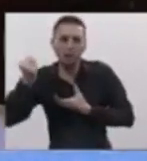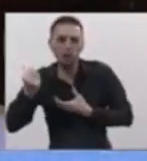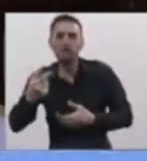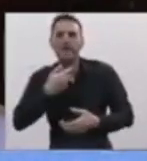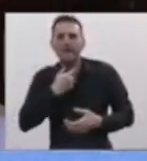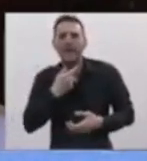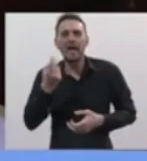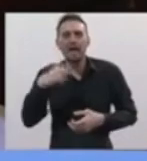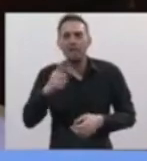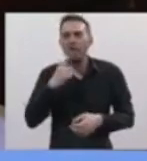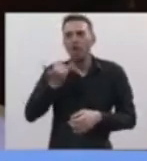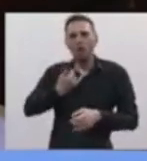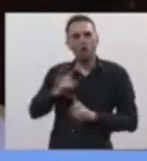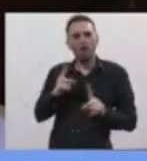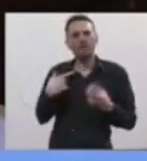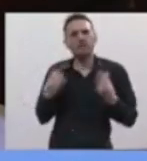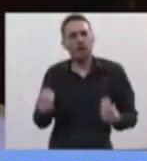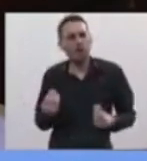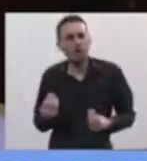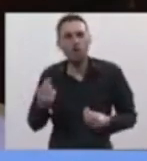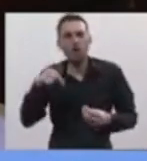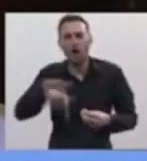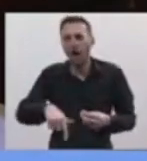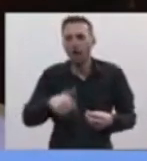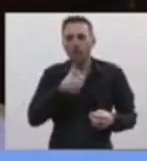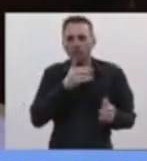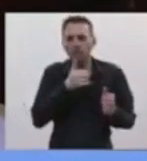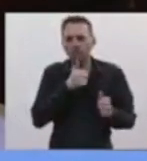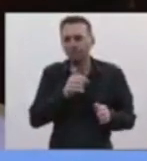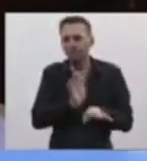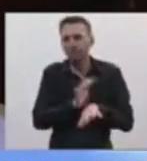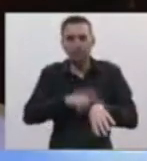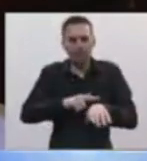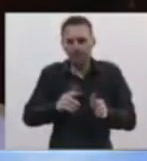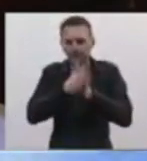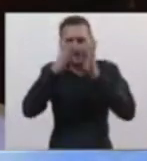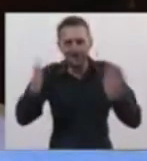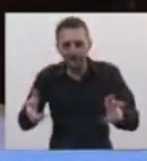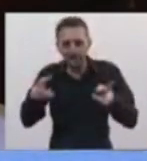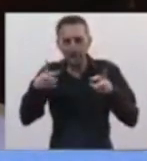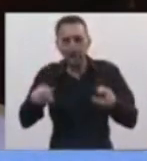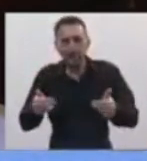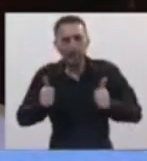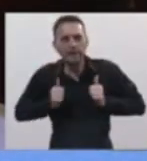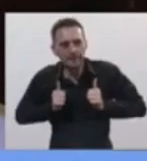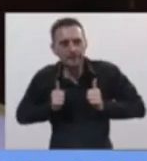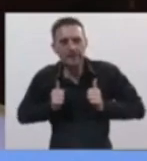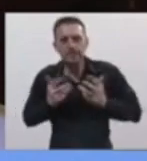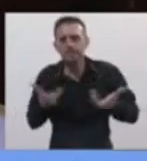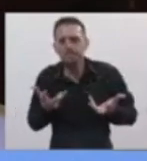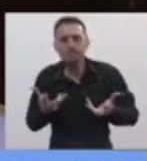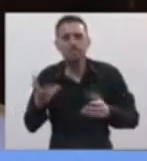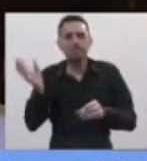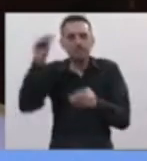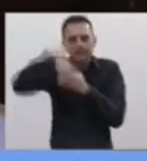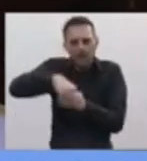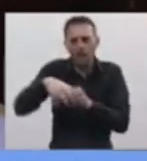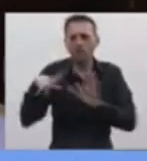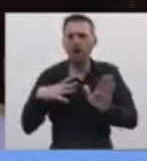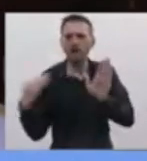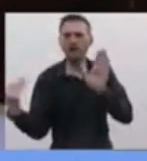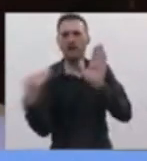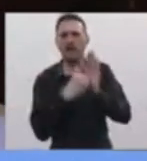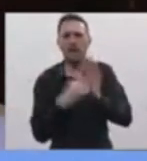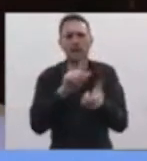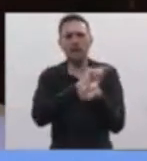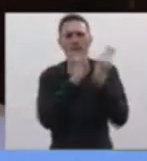al mismo tiempo estoy señalando lagunas de este presupuesto y además como dije no incorpora la movilidad no incorpora